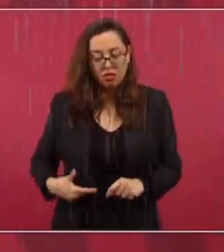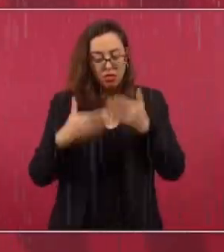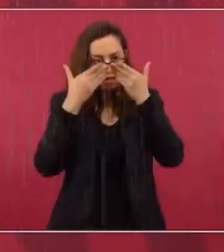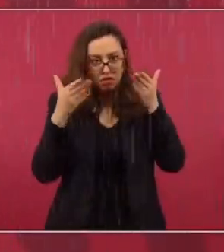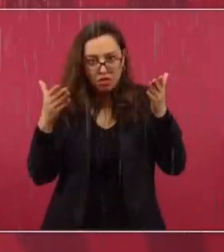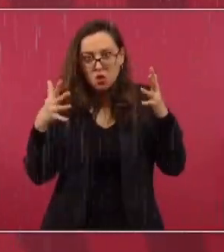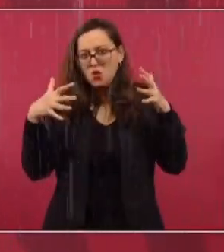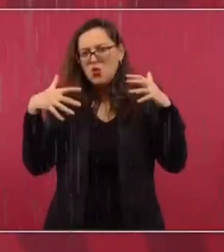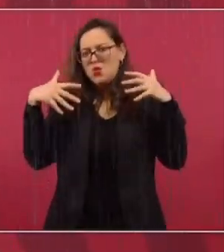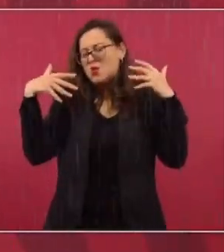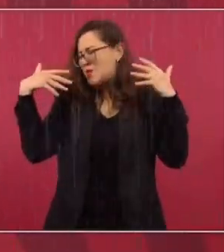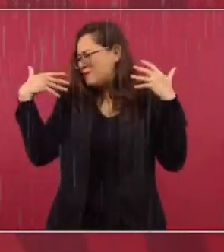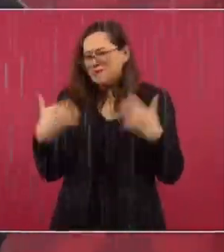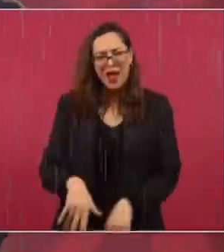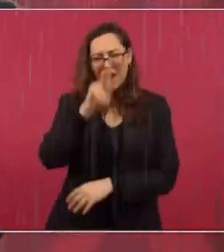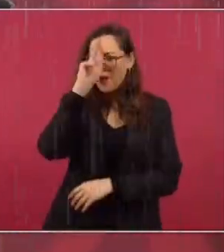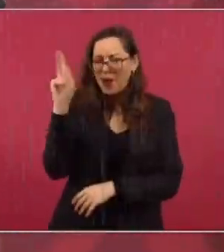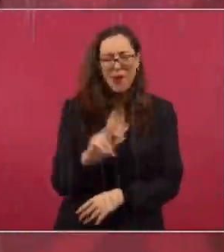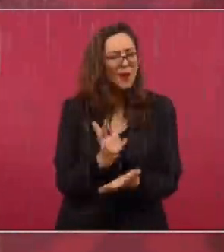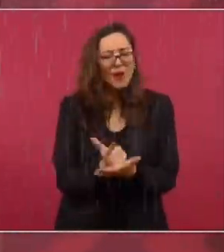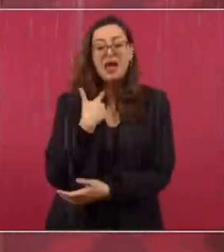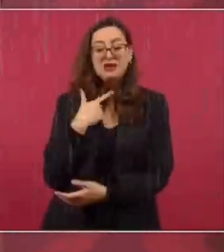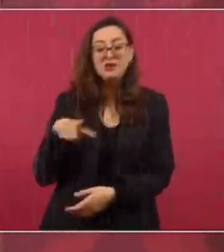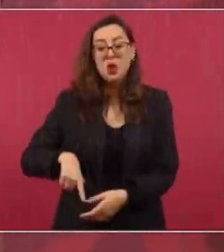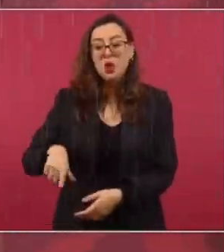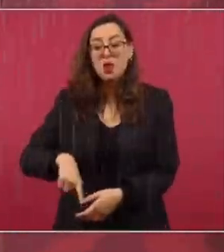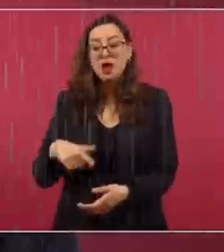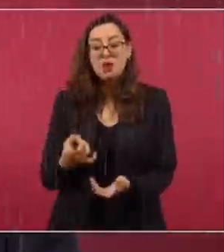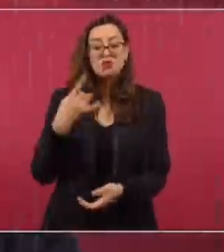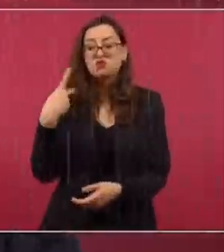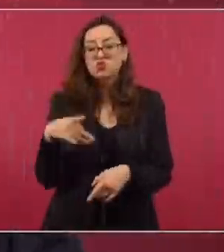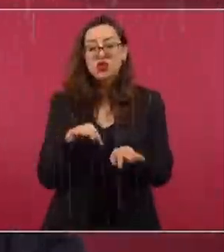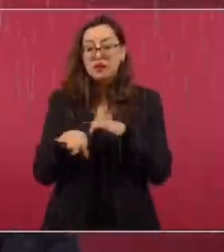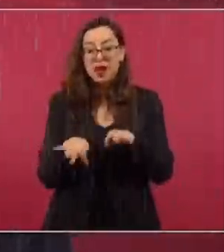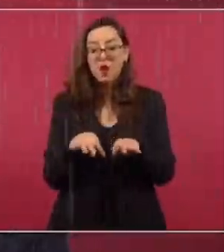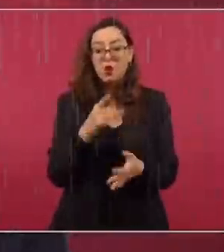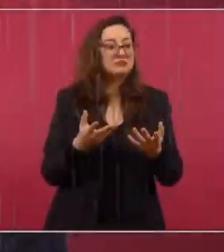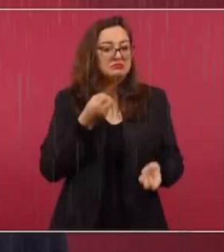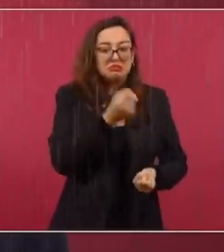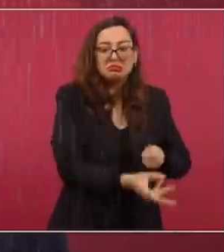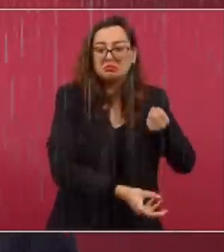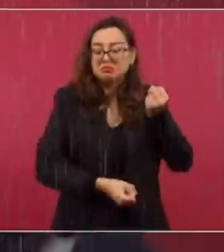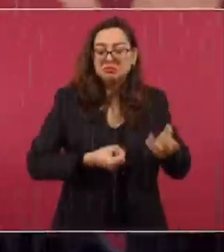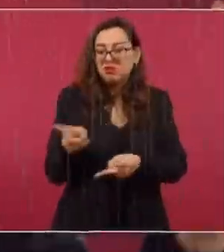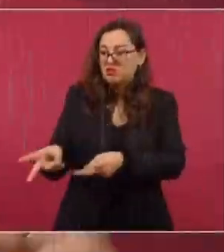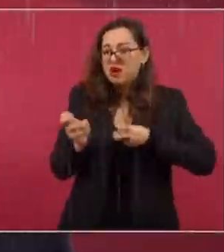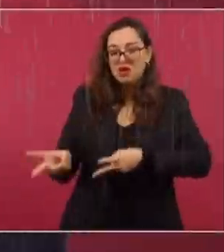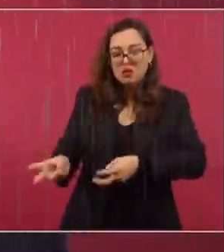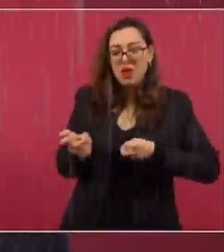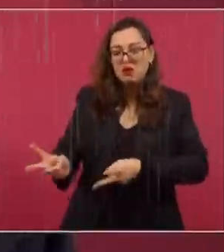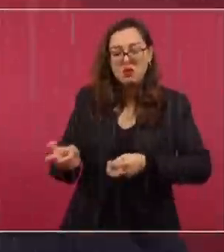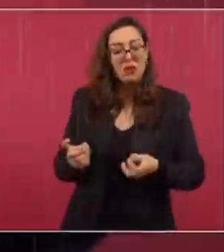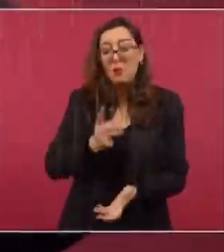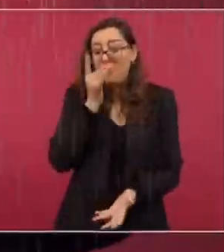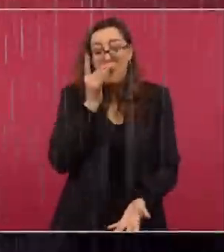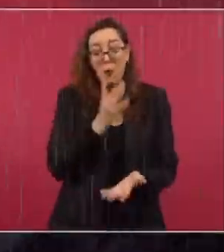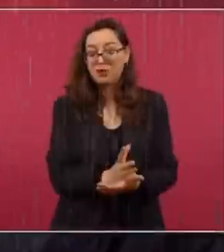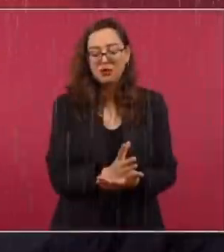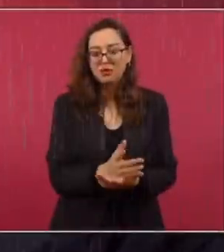estaba destinado a beneficiar a una minoría. Una banda de malhechores. Me sorprendió.